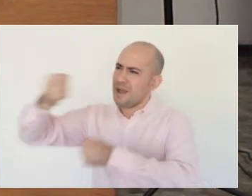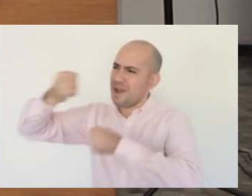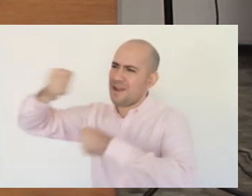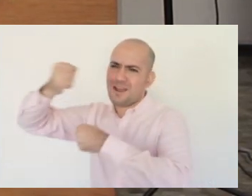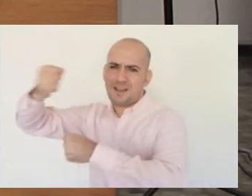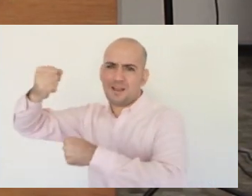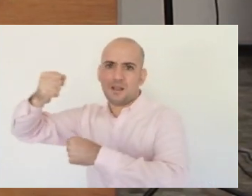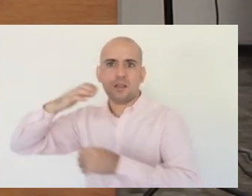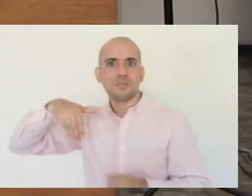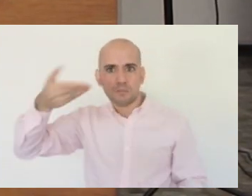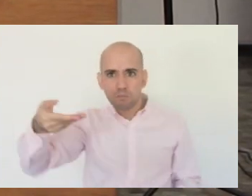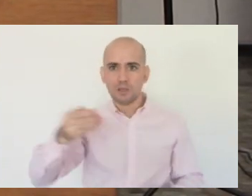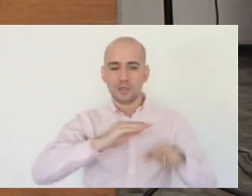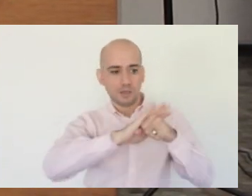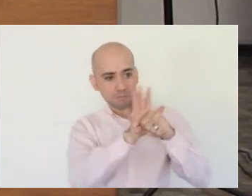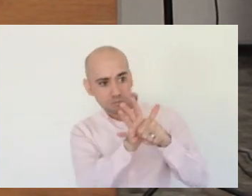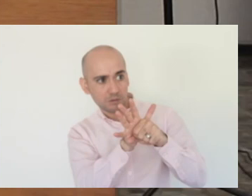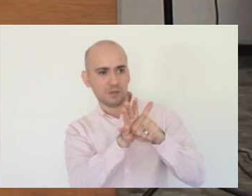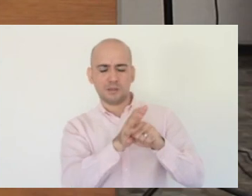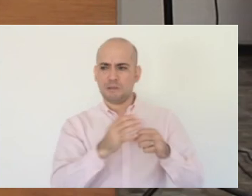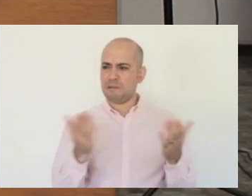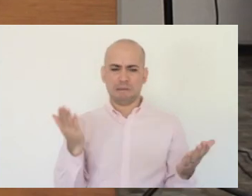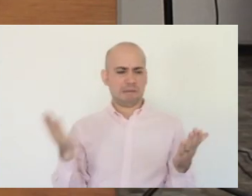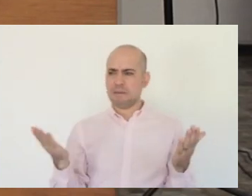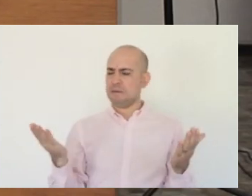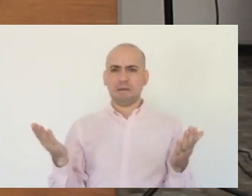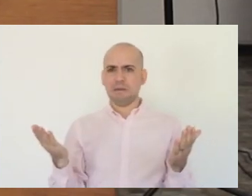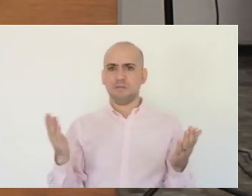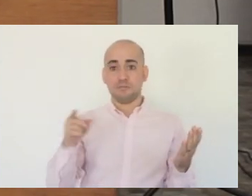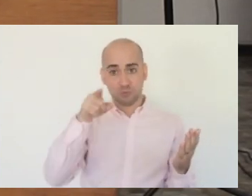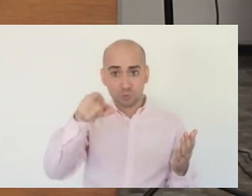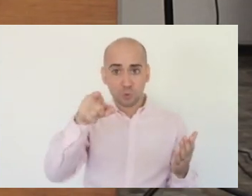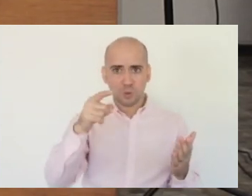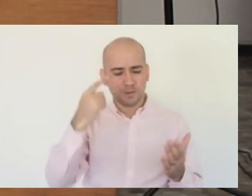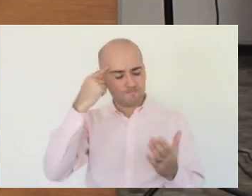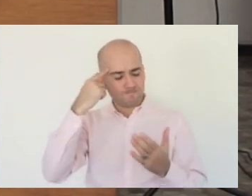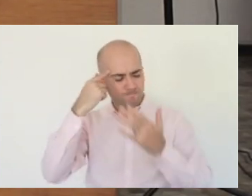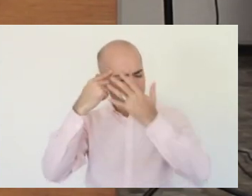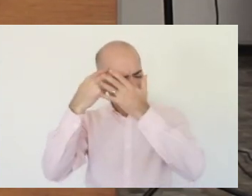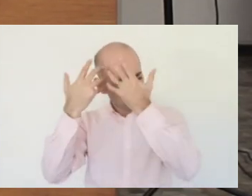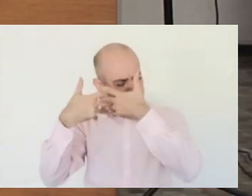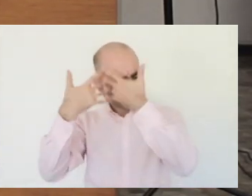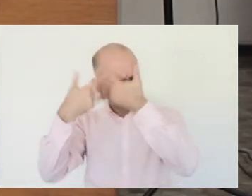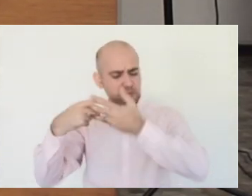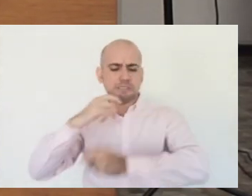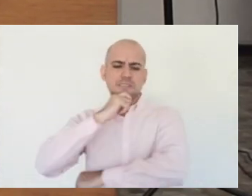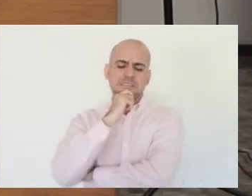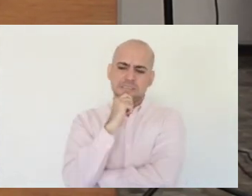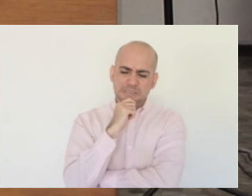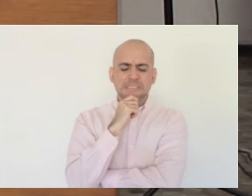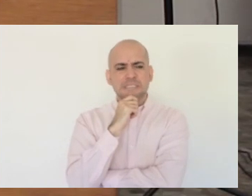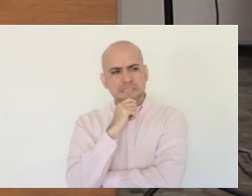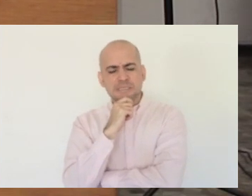estallido social. Cada uno, cada una en el santuario de su conciencia llevará a cabo su balance de este ciclo que